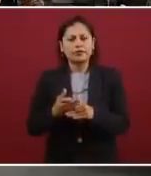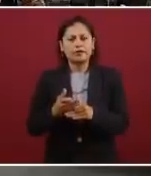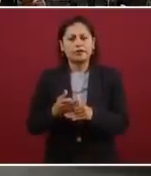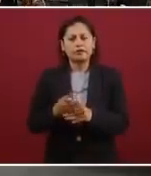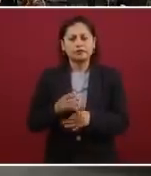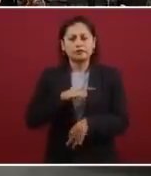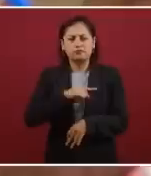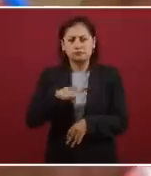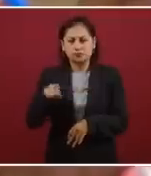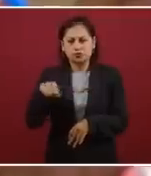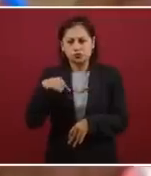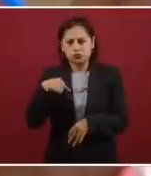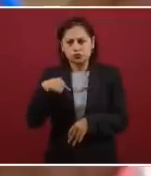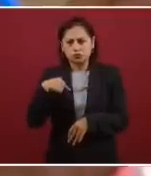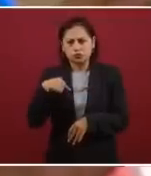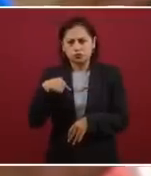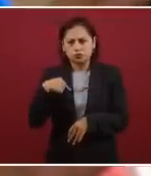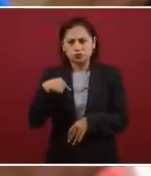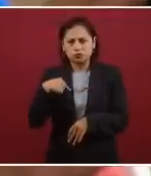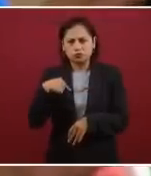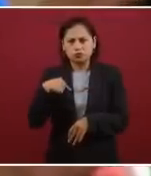para la explotación